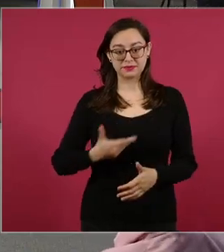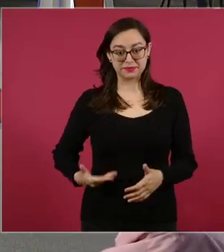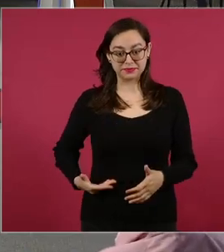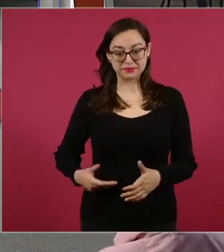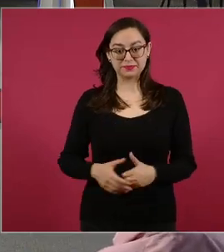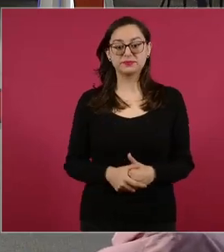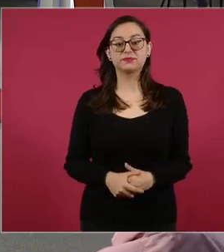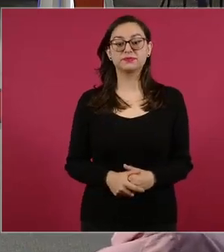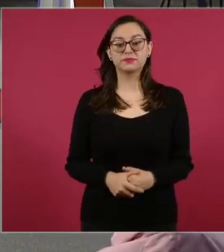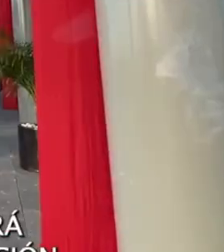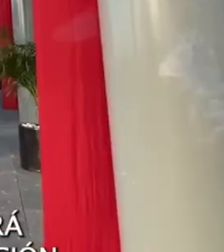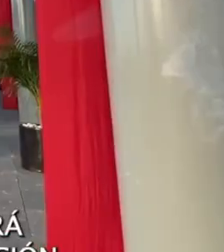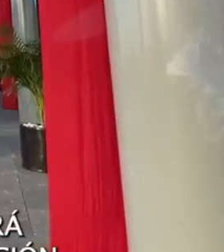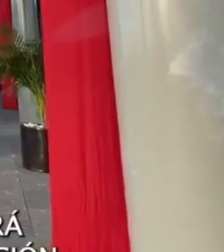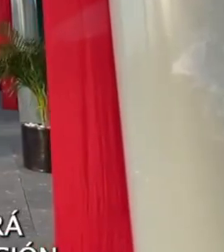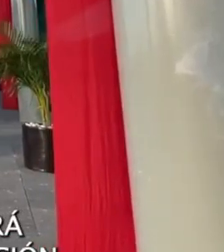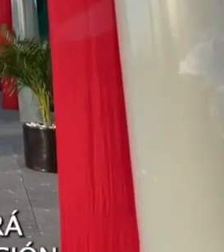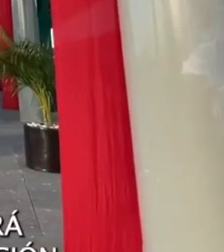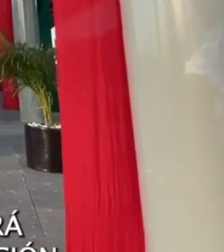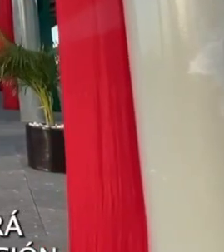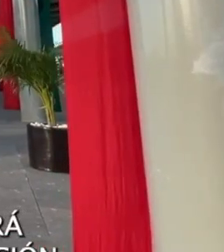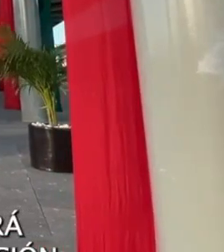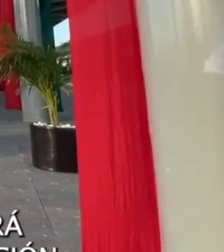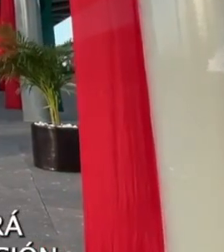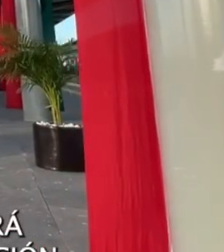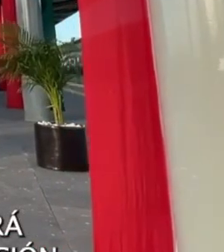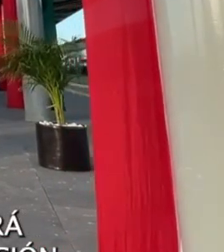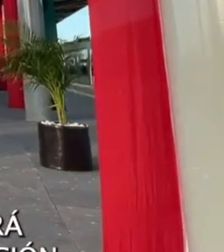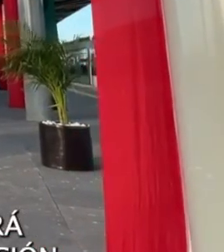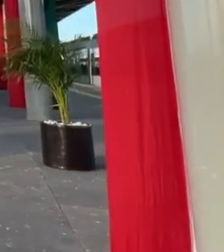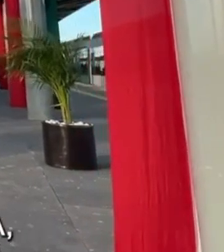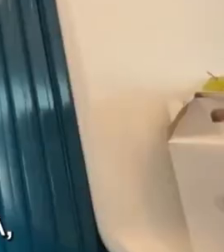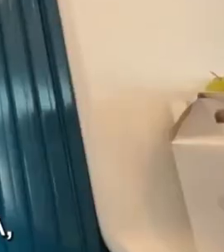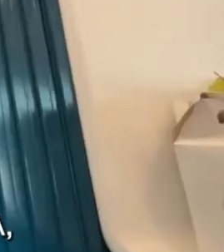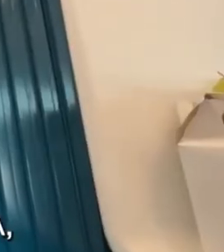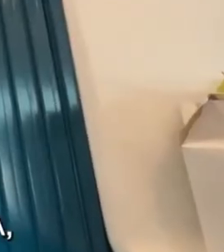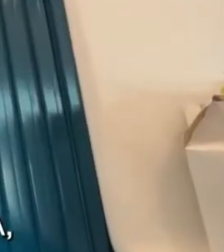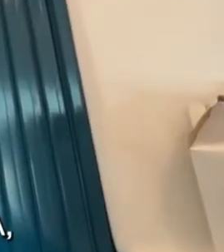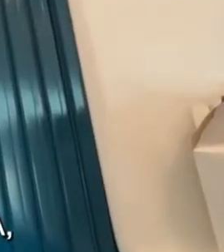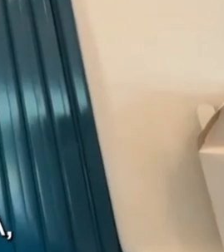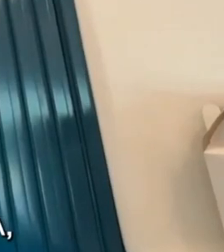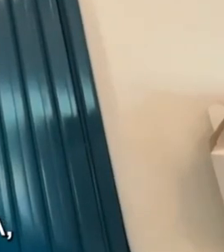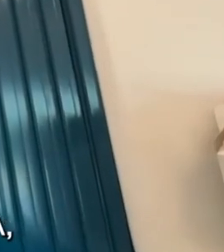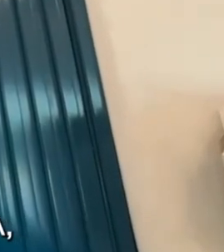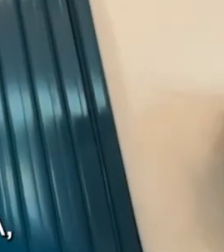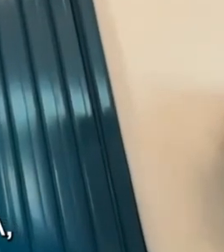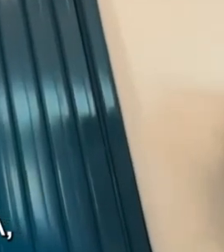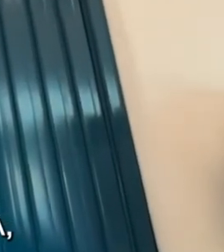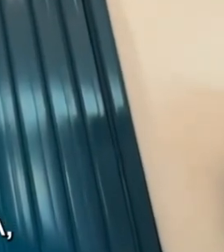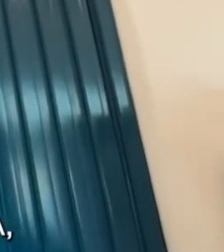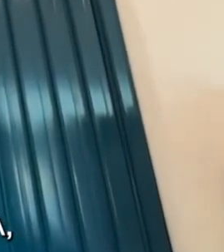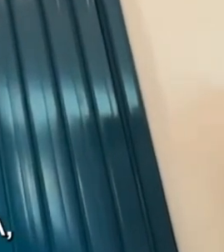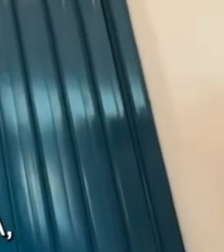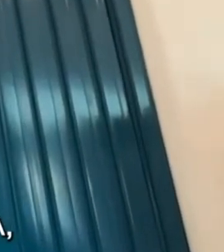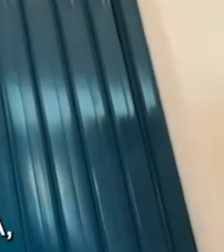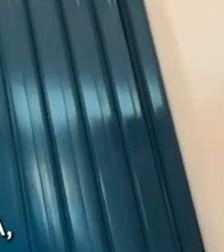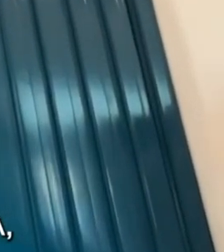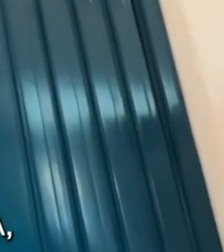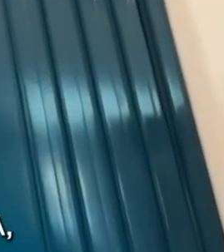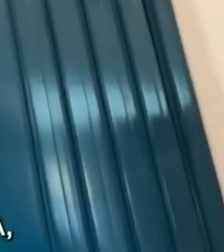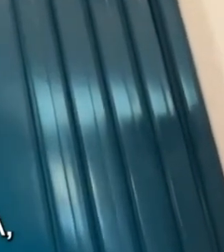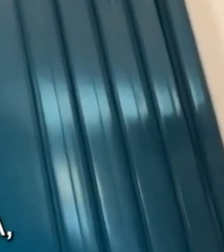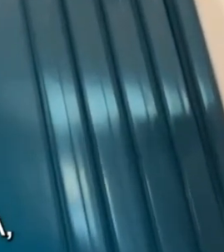presidente, Chiapas es y seguirá siendo un aliado de la cuarta transformación. Con la inauguración del Tren Maya, Chiapas de enero a junio